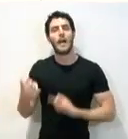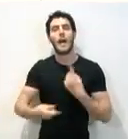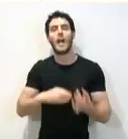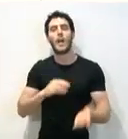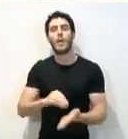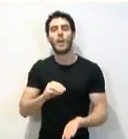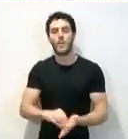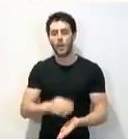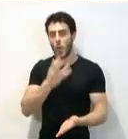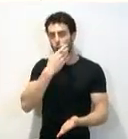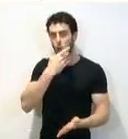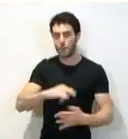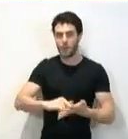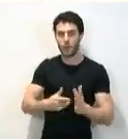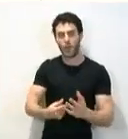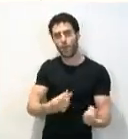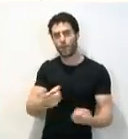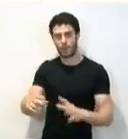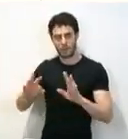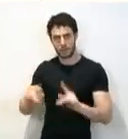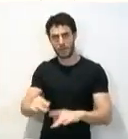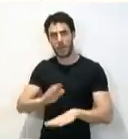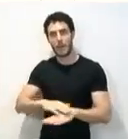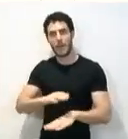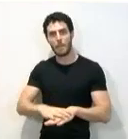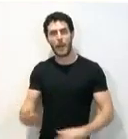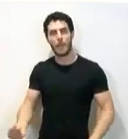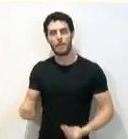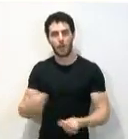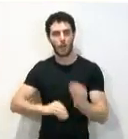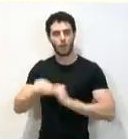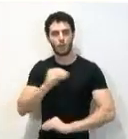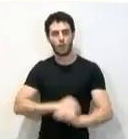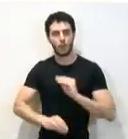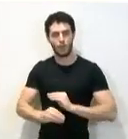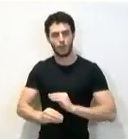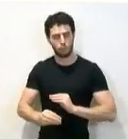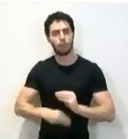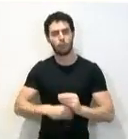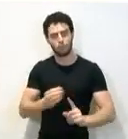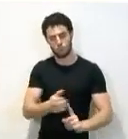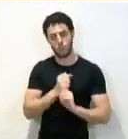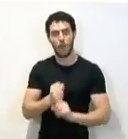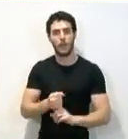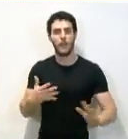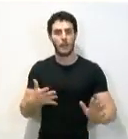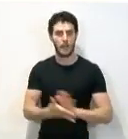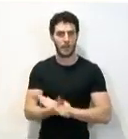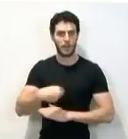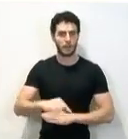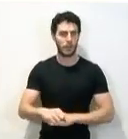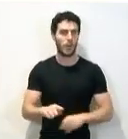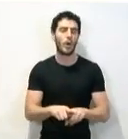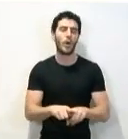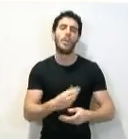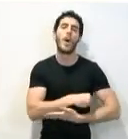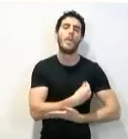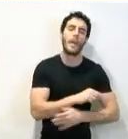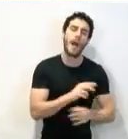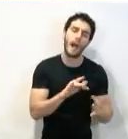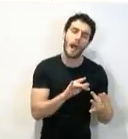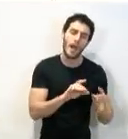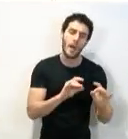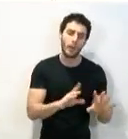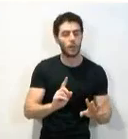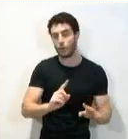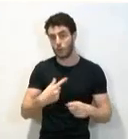los conocimientos técnicos para apostar por la mejor solución. No se trata de tratarnos como a bebés, sino se trata de darnos